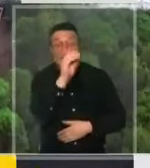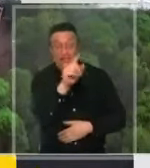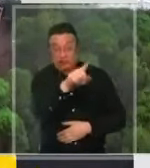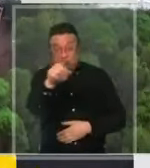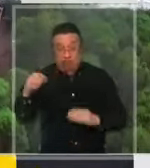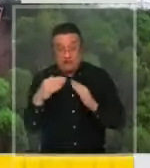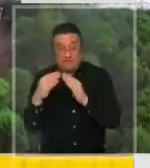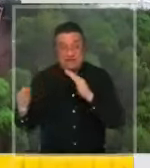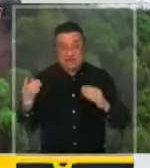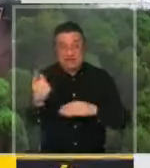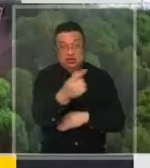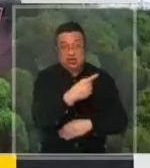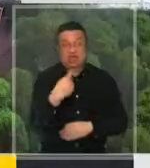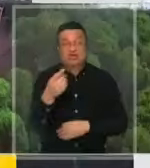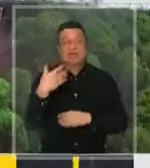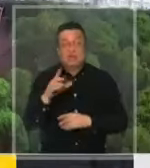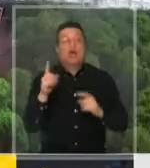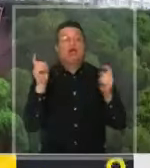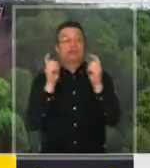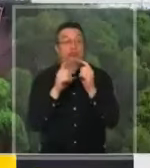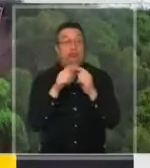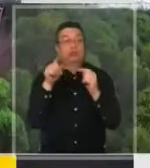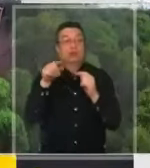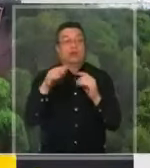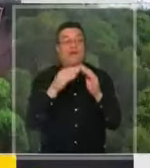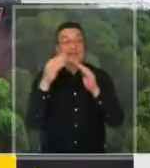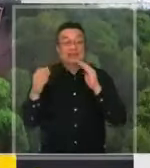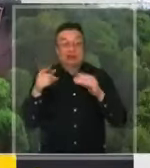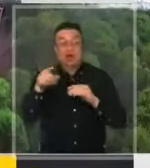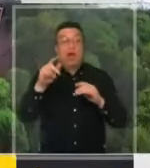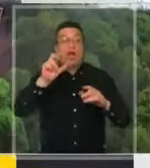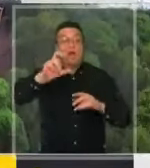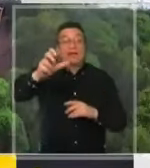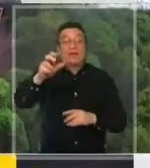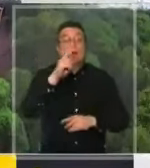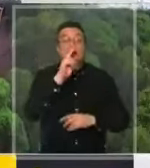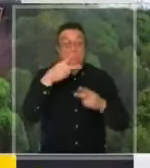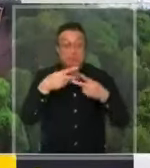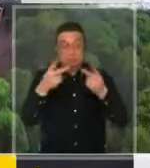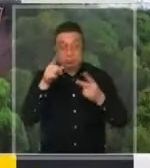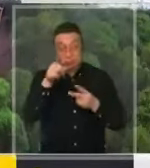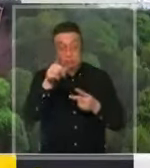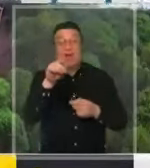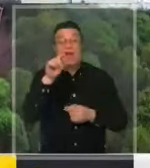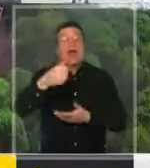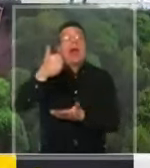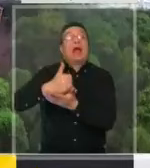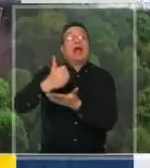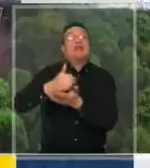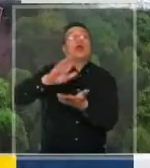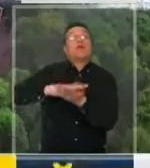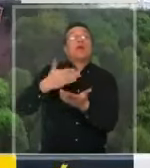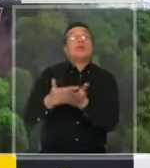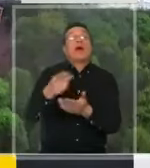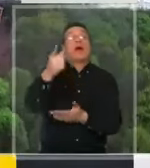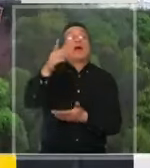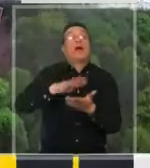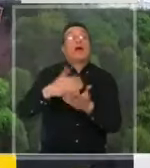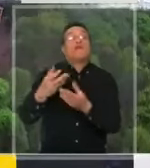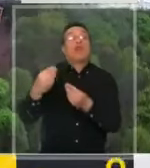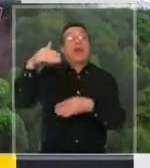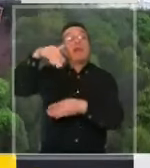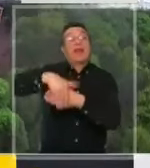alcalde conectado para que puedan también escuchar a lo mejor en algún televisor lo que nos tiene que decir el alcalde. Alcalde, ¿cómo está? Buenas tardes. Buenas tardes. Hola,